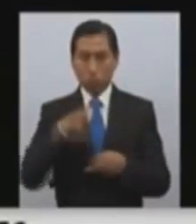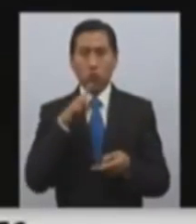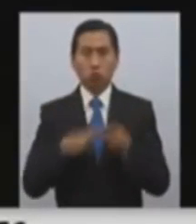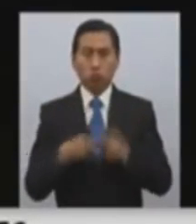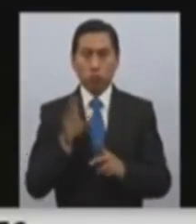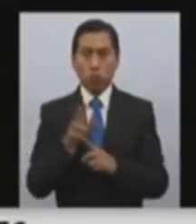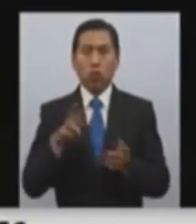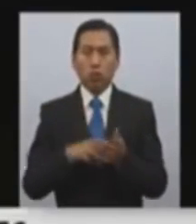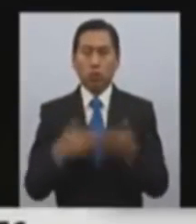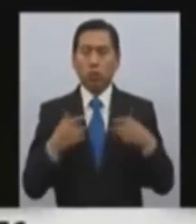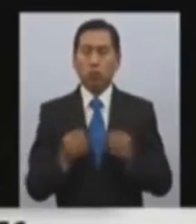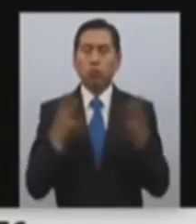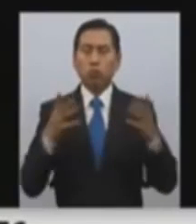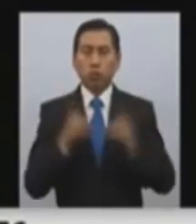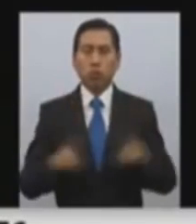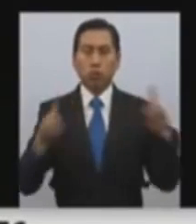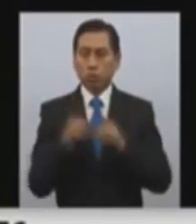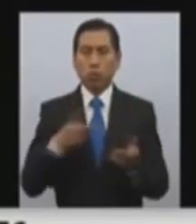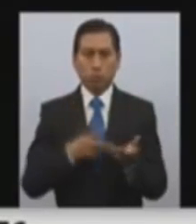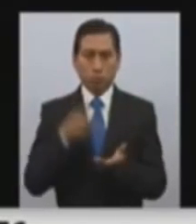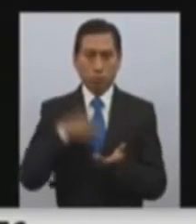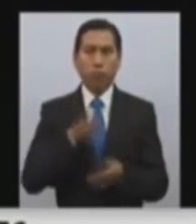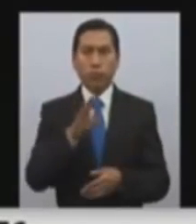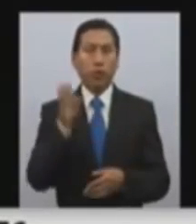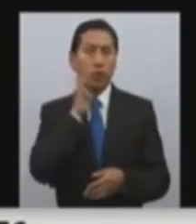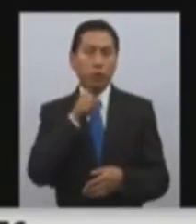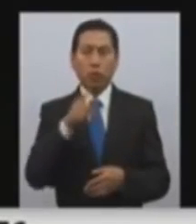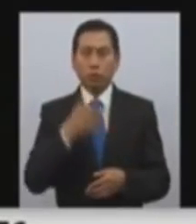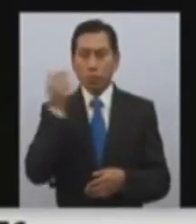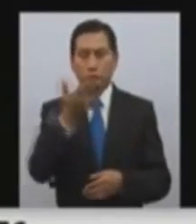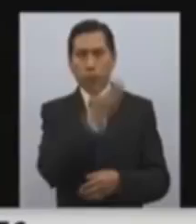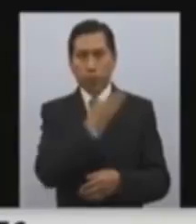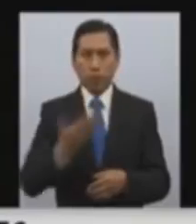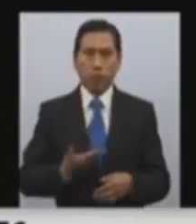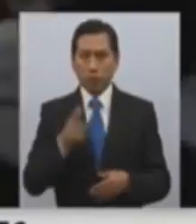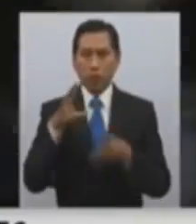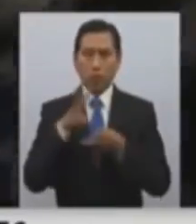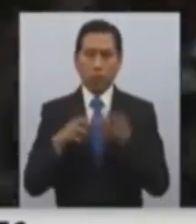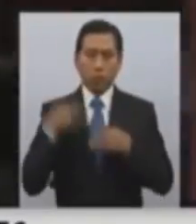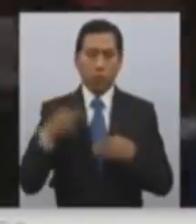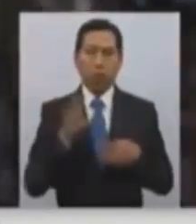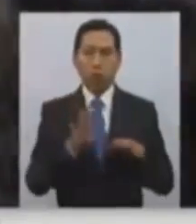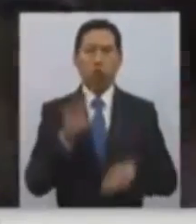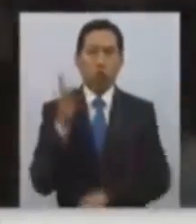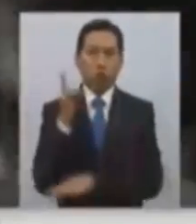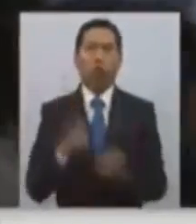datos hay mucha dignidad y una verdad. Evo Morales es el mejor presidente de la historia de Bolivia.